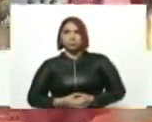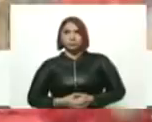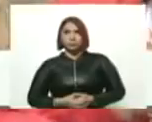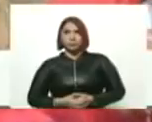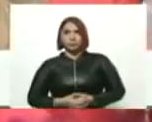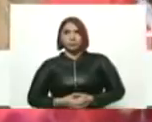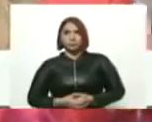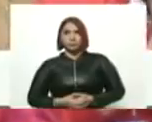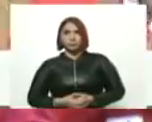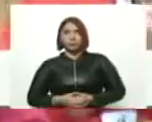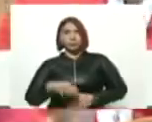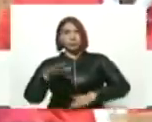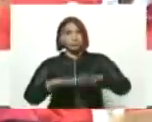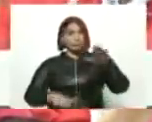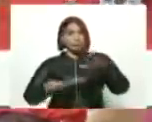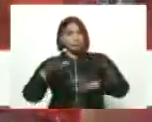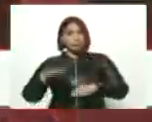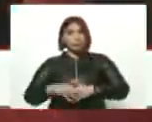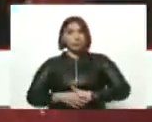A pesar,